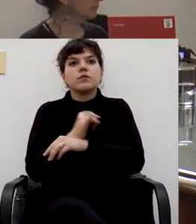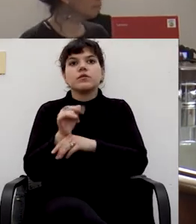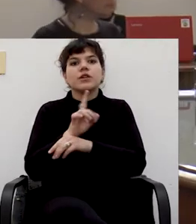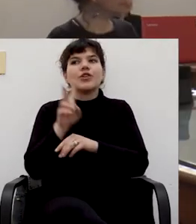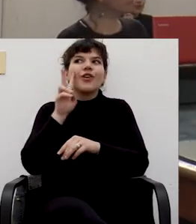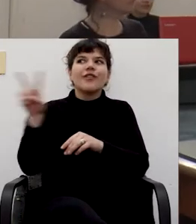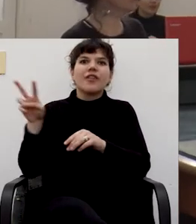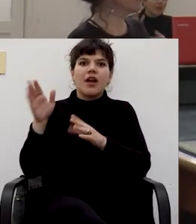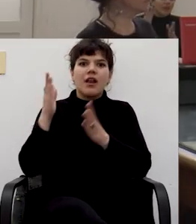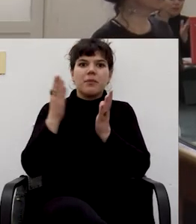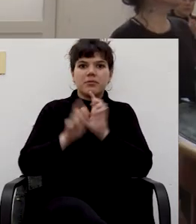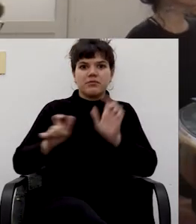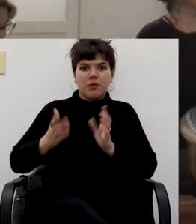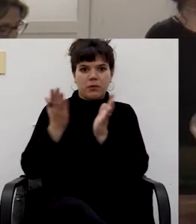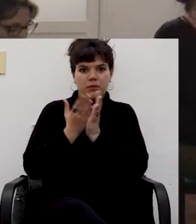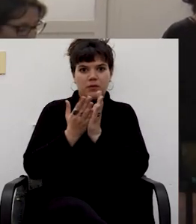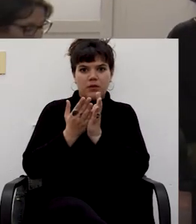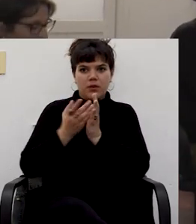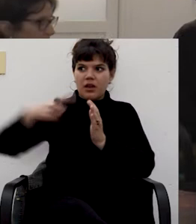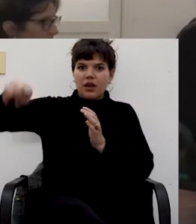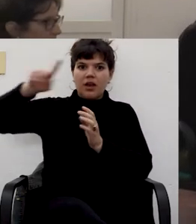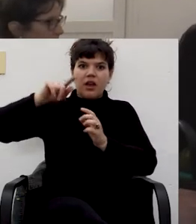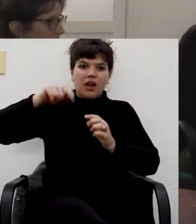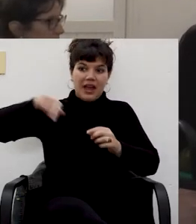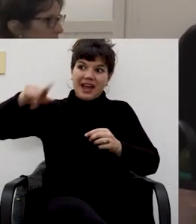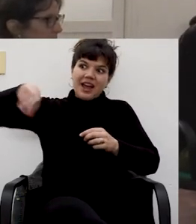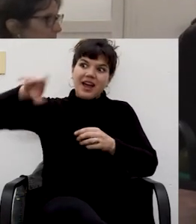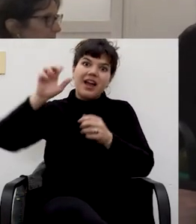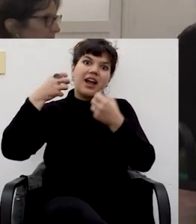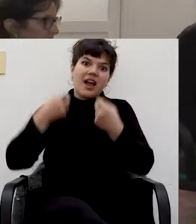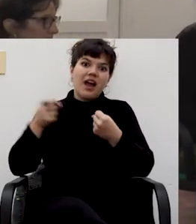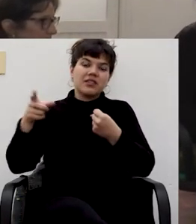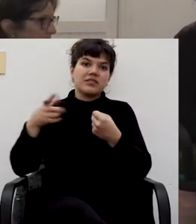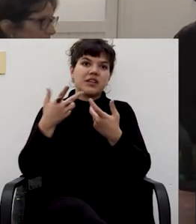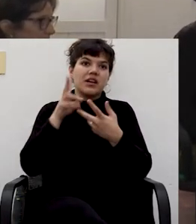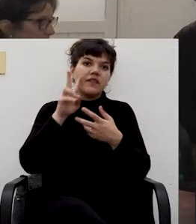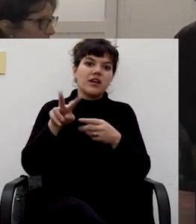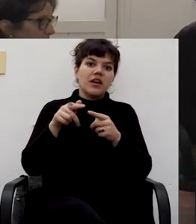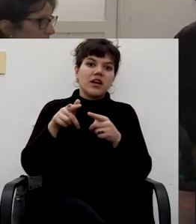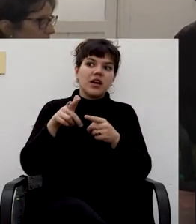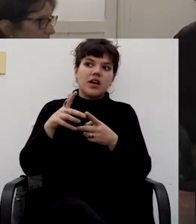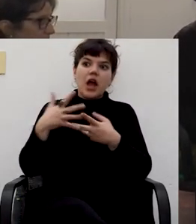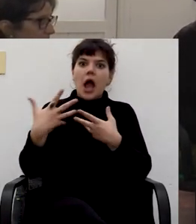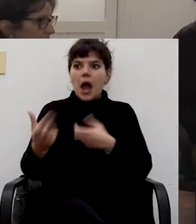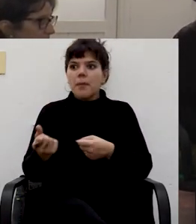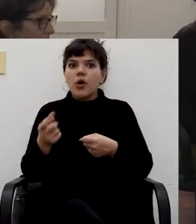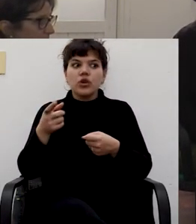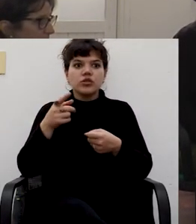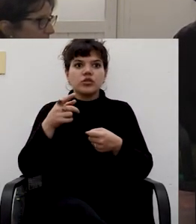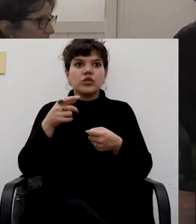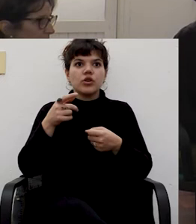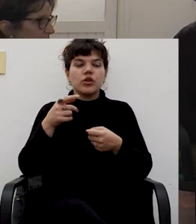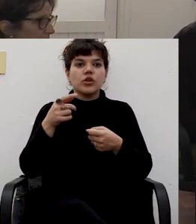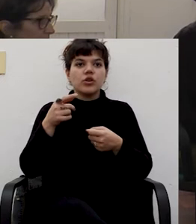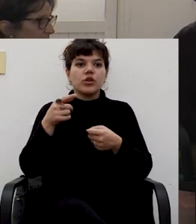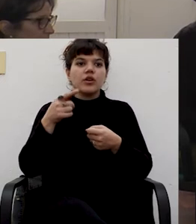ve a las personas como estudiantes. En realidad la institución que contiene a estos estudiantes, que los enmarca, es